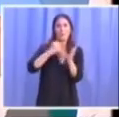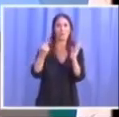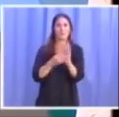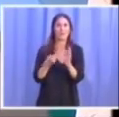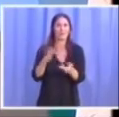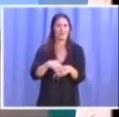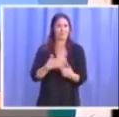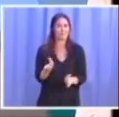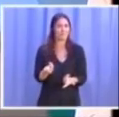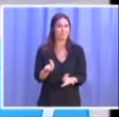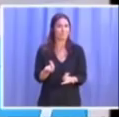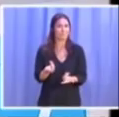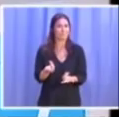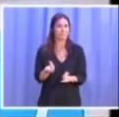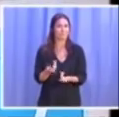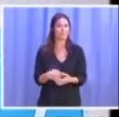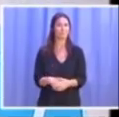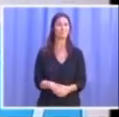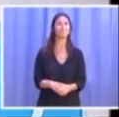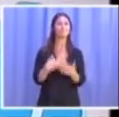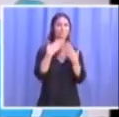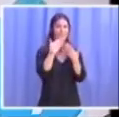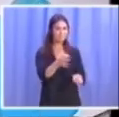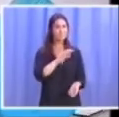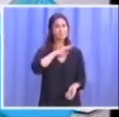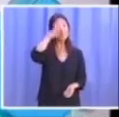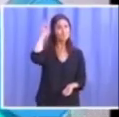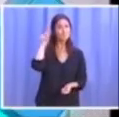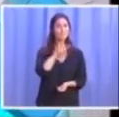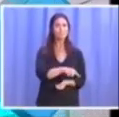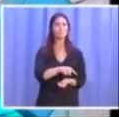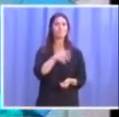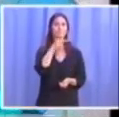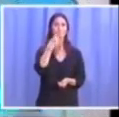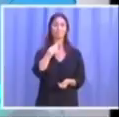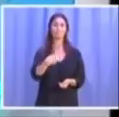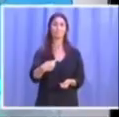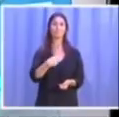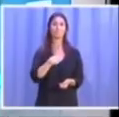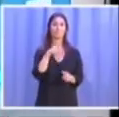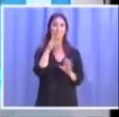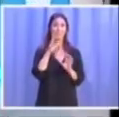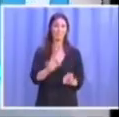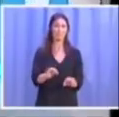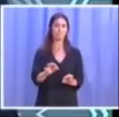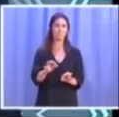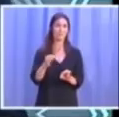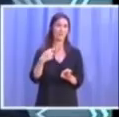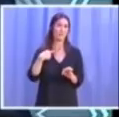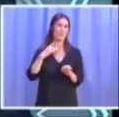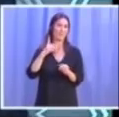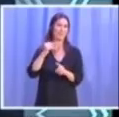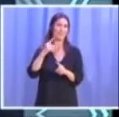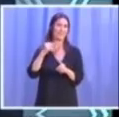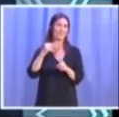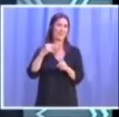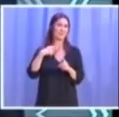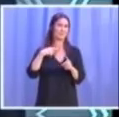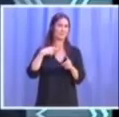meros cuentos? Gracias, señor Cambril. Me están comunicando ahora mismo, estamos teniendo una comunicación digital, como